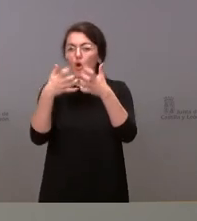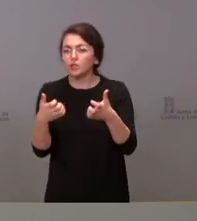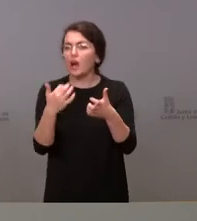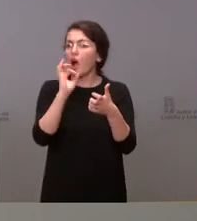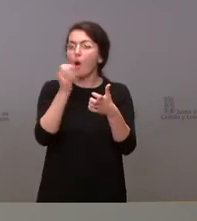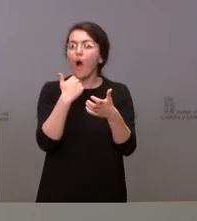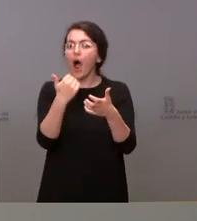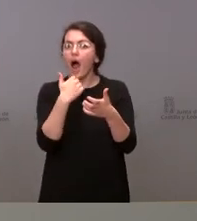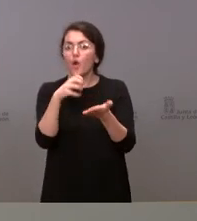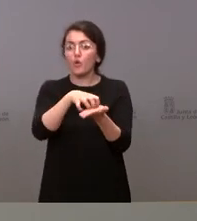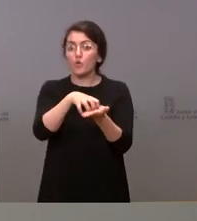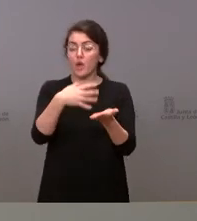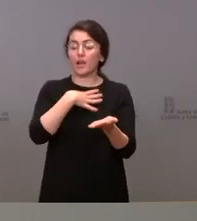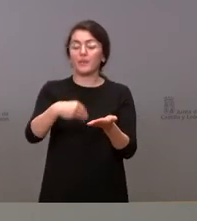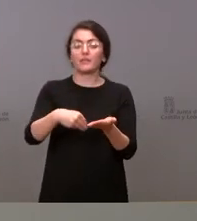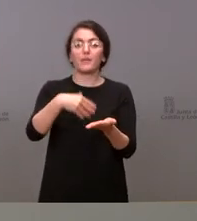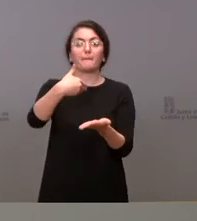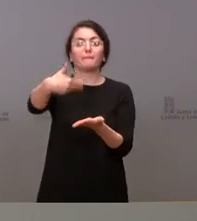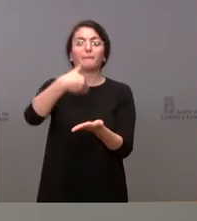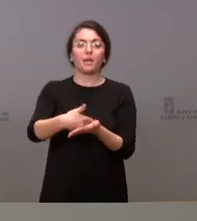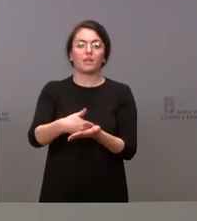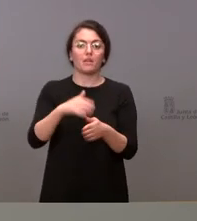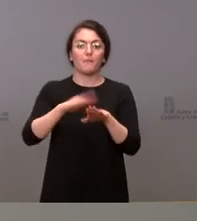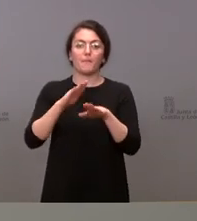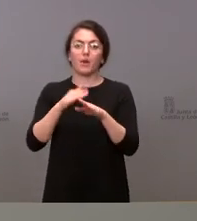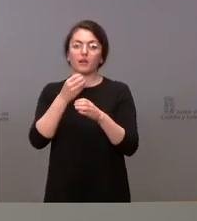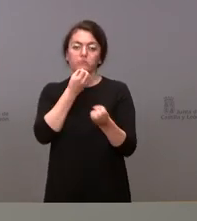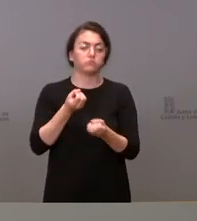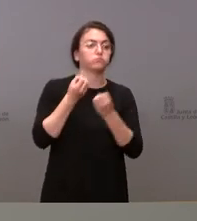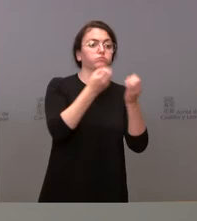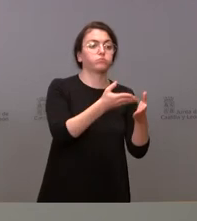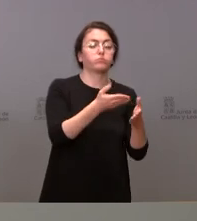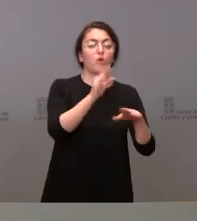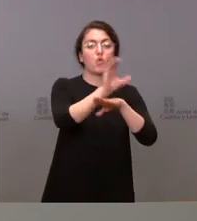portal, nos lo podéis hacer llegar también para trasladarlo a la Consejería de Sanidad y, en su caso,